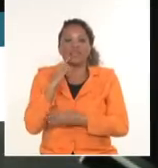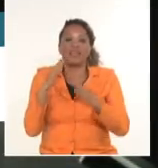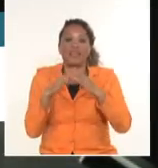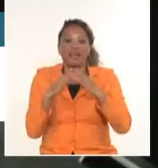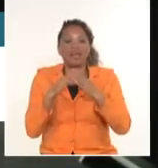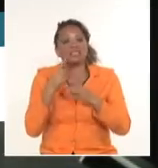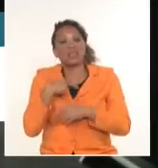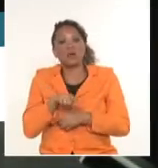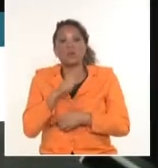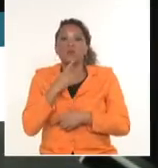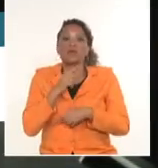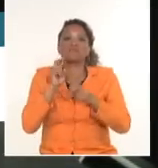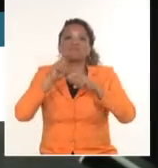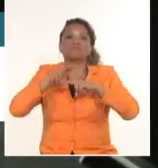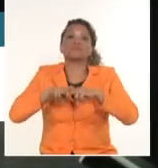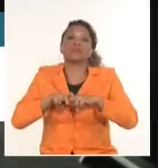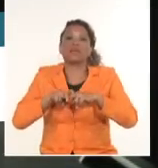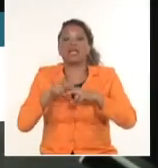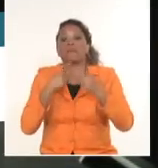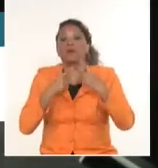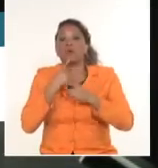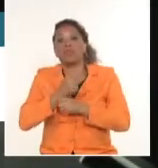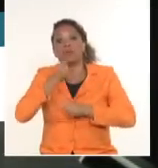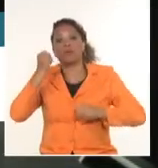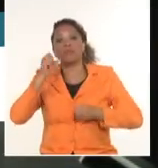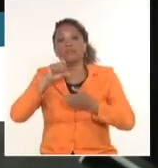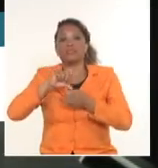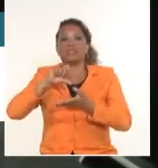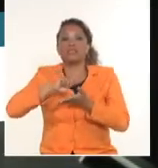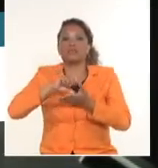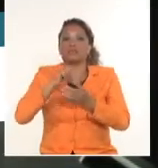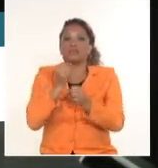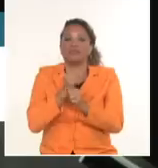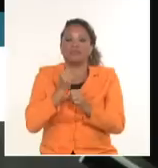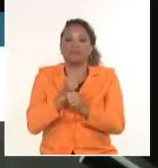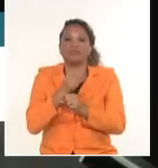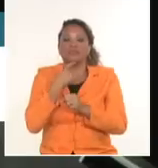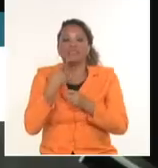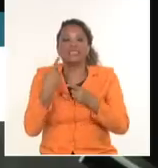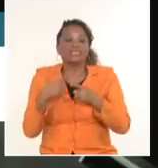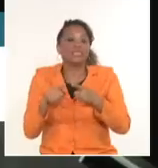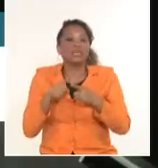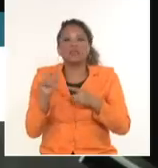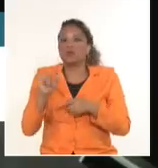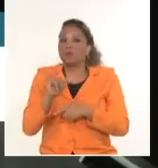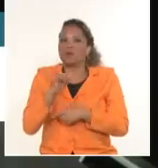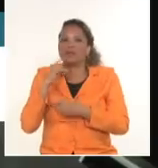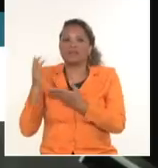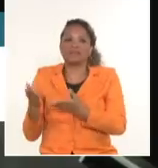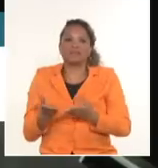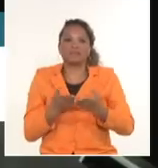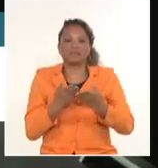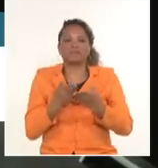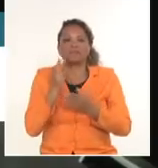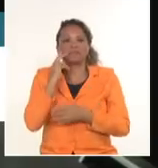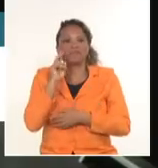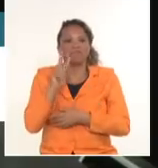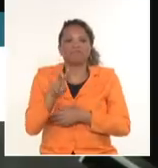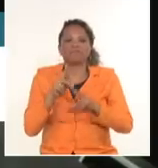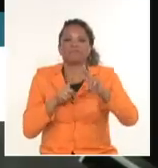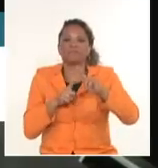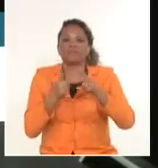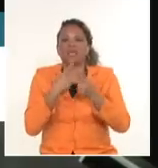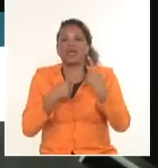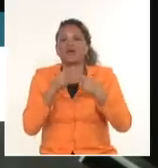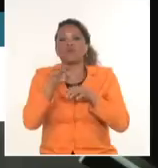quizá si está de guardia en el centro de trabajo, bueno, pues también puede recibir esta señal en algún